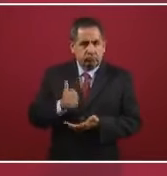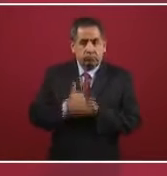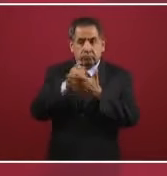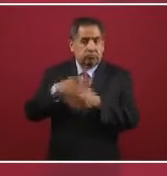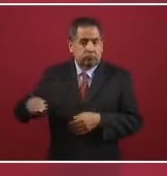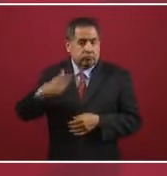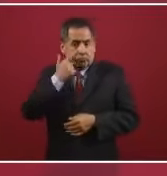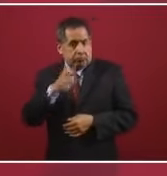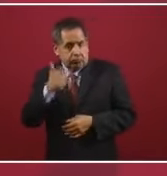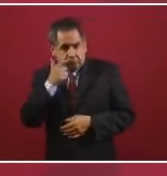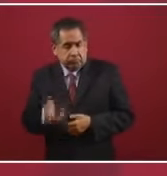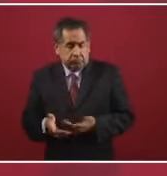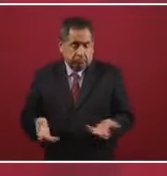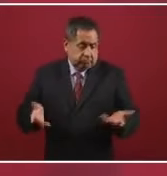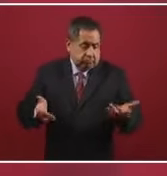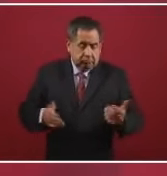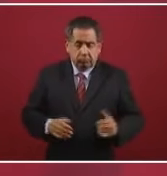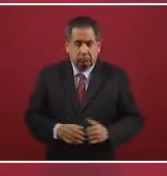lo quieren.